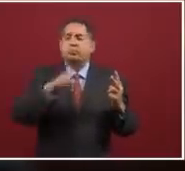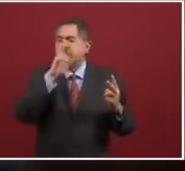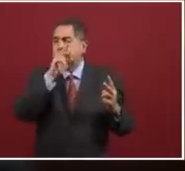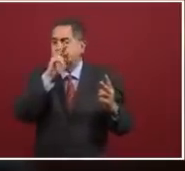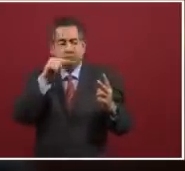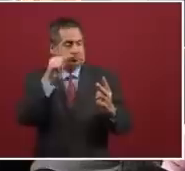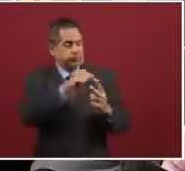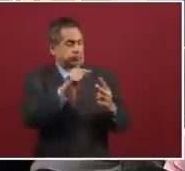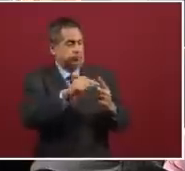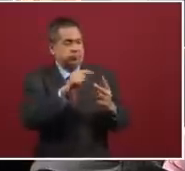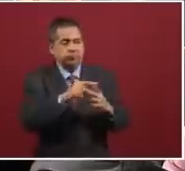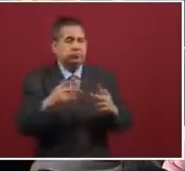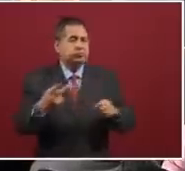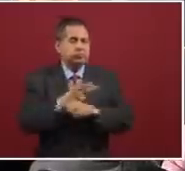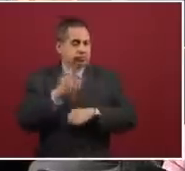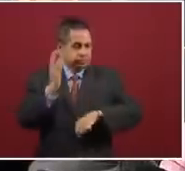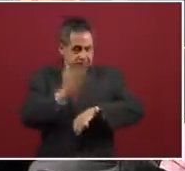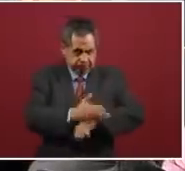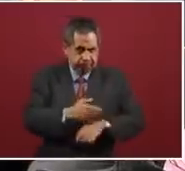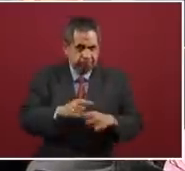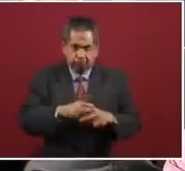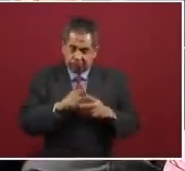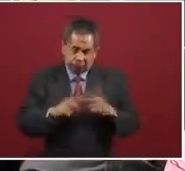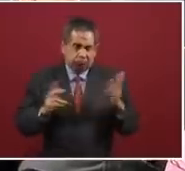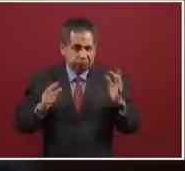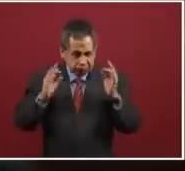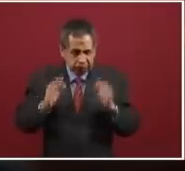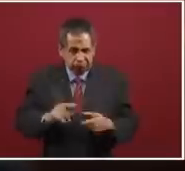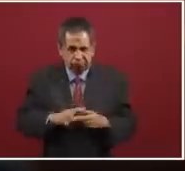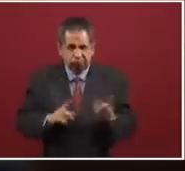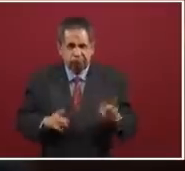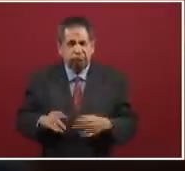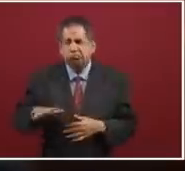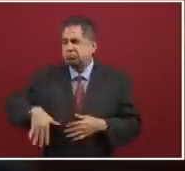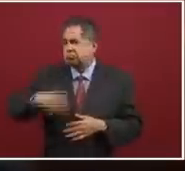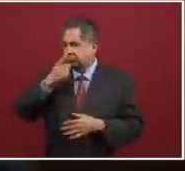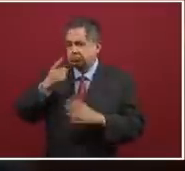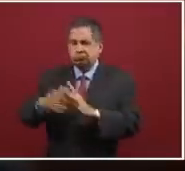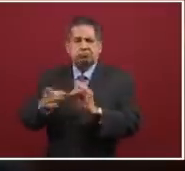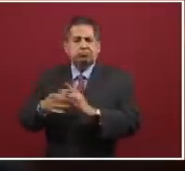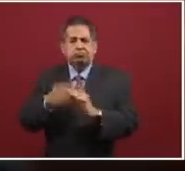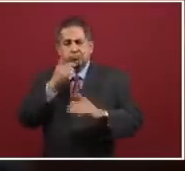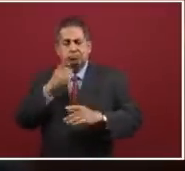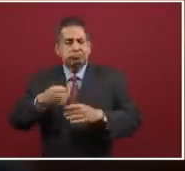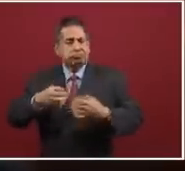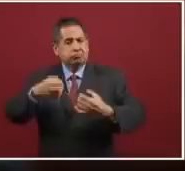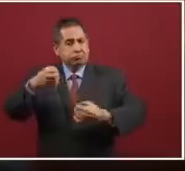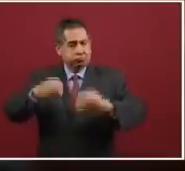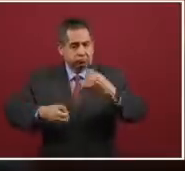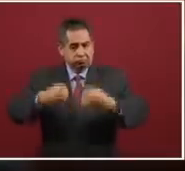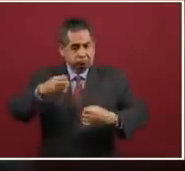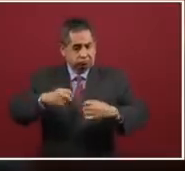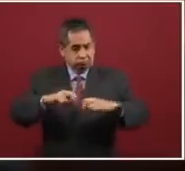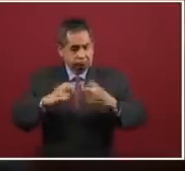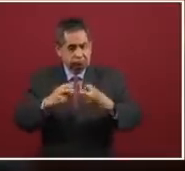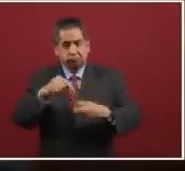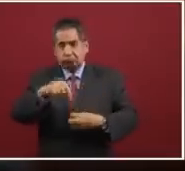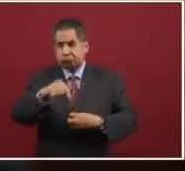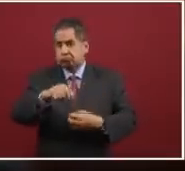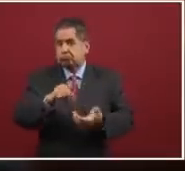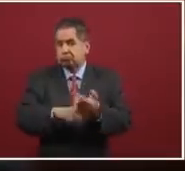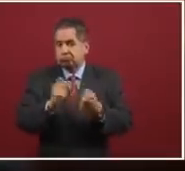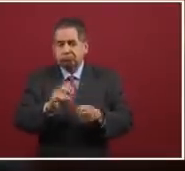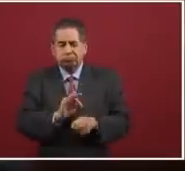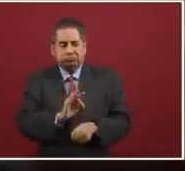en la sociedad para ser castigados, en efecto? Incluso ya se mencionaba el tema de los jueces que